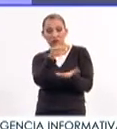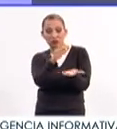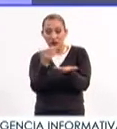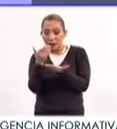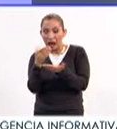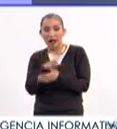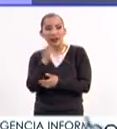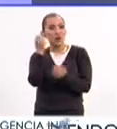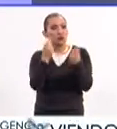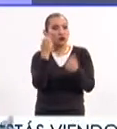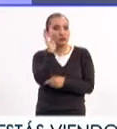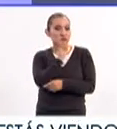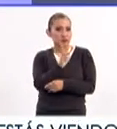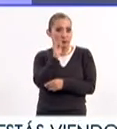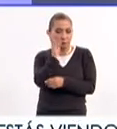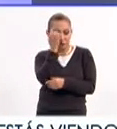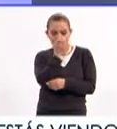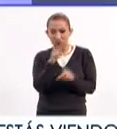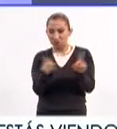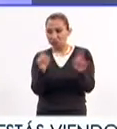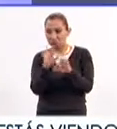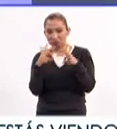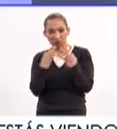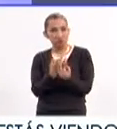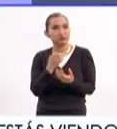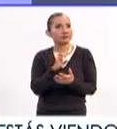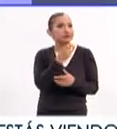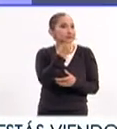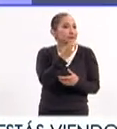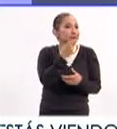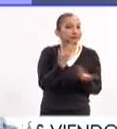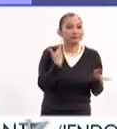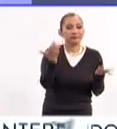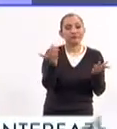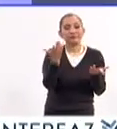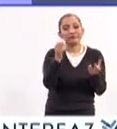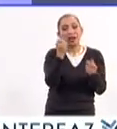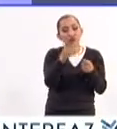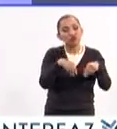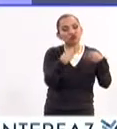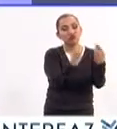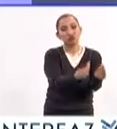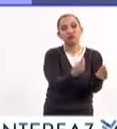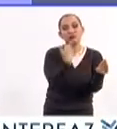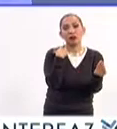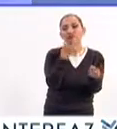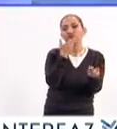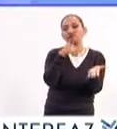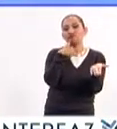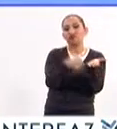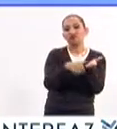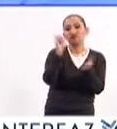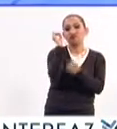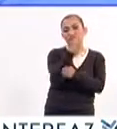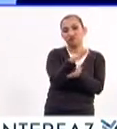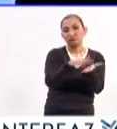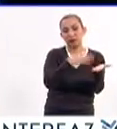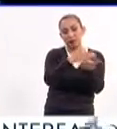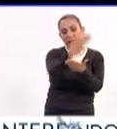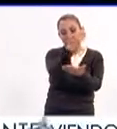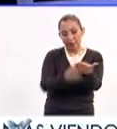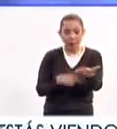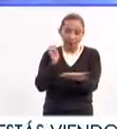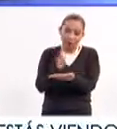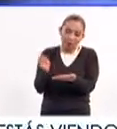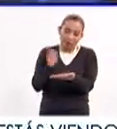Hay pruebas de muchas formas. Podemos hablar de medios en los que se entregan de manera tradicional, las de papel, donde están